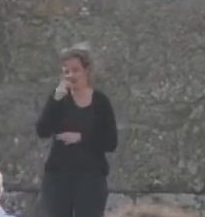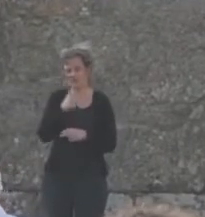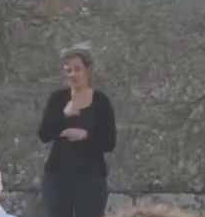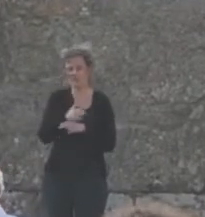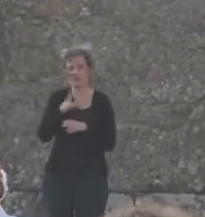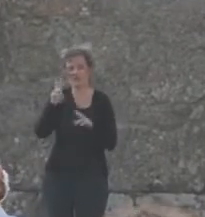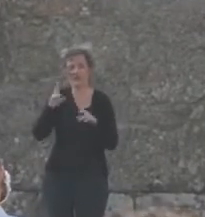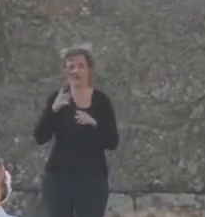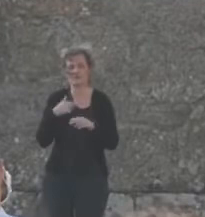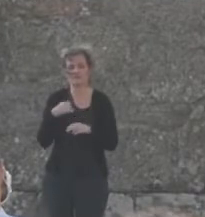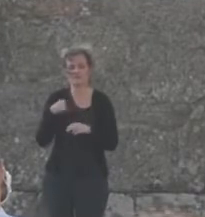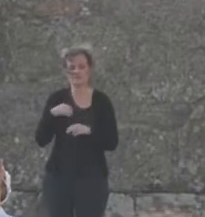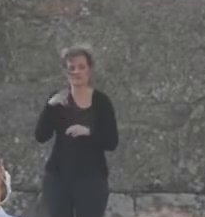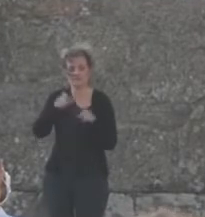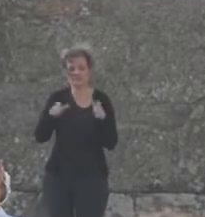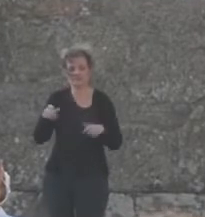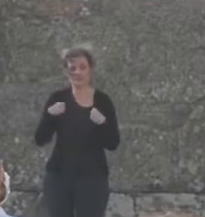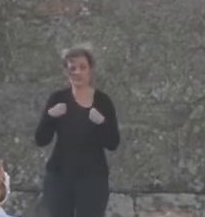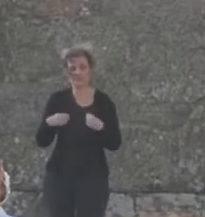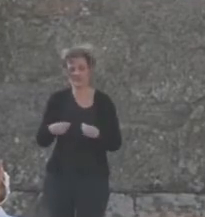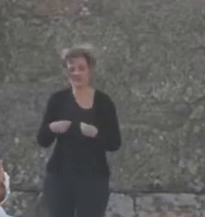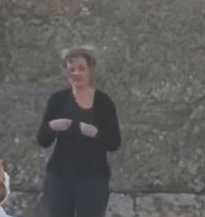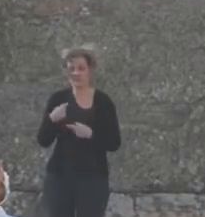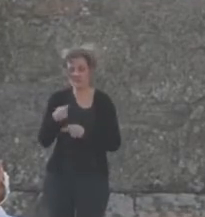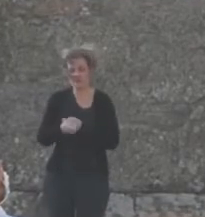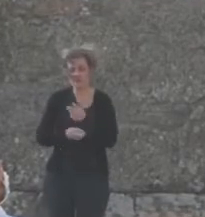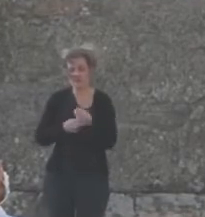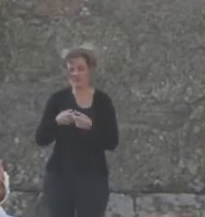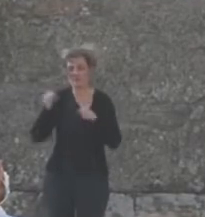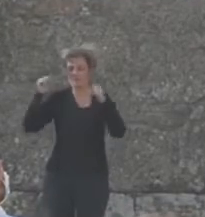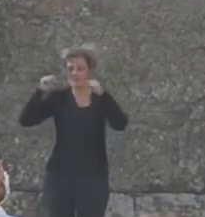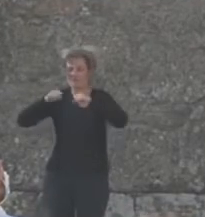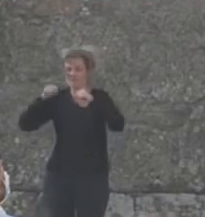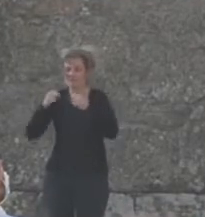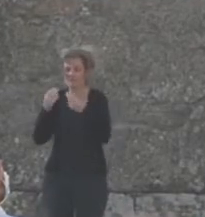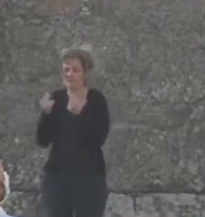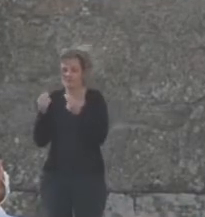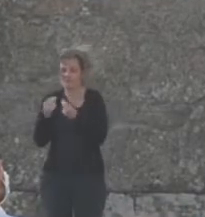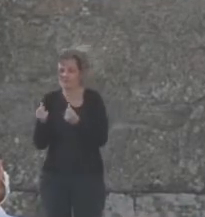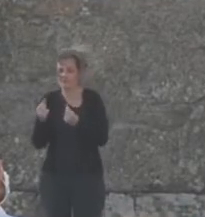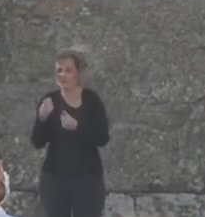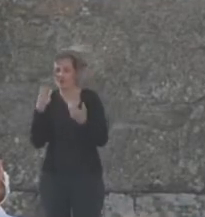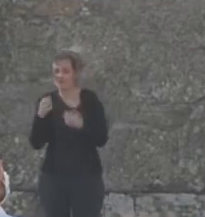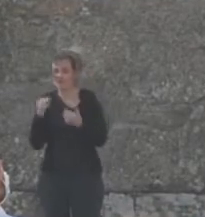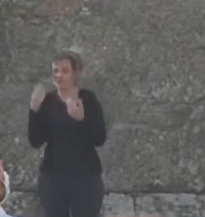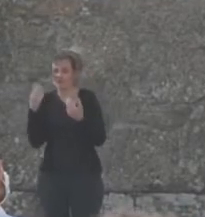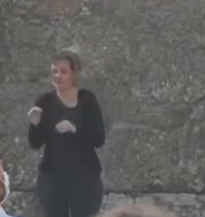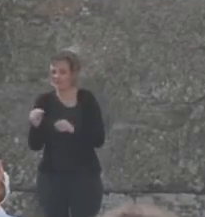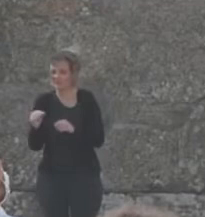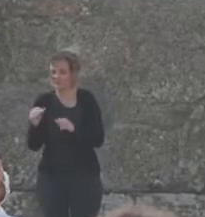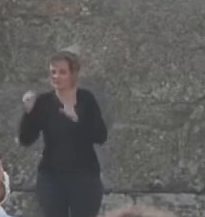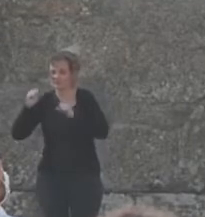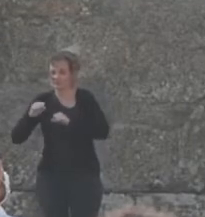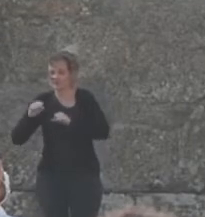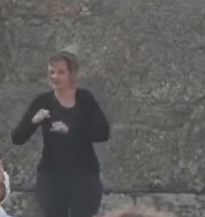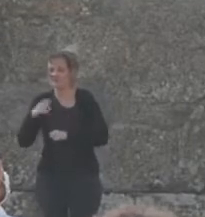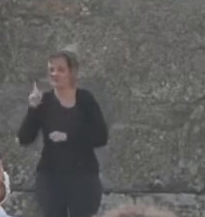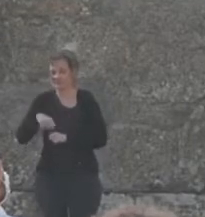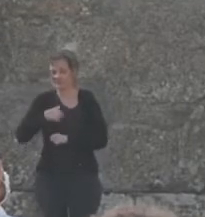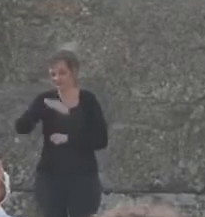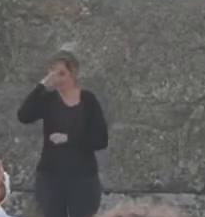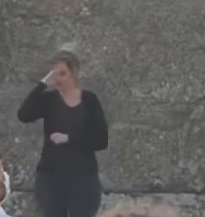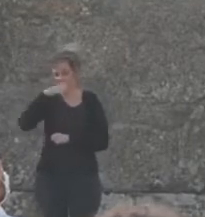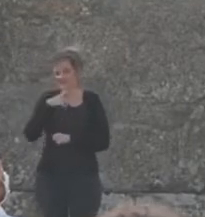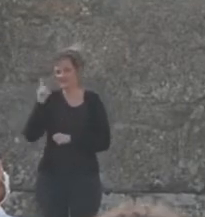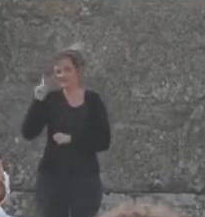fusilados de Marín. Foron desaparecendo os máis vellos entre os anos 80 e 90, entre eles meu pai, e con